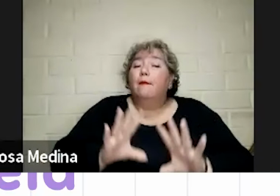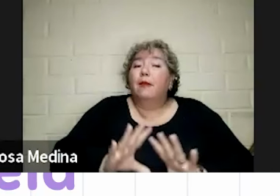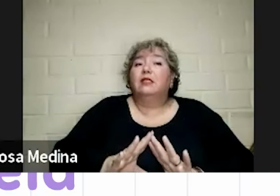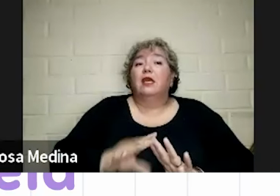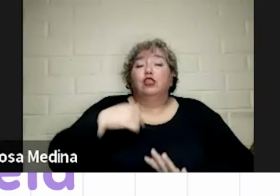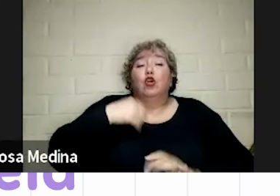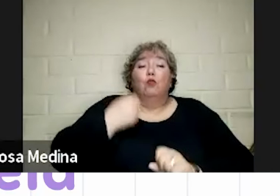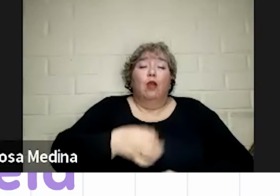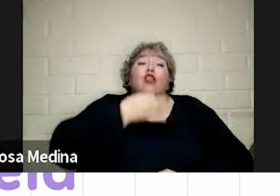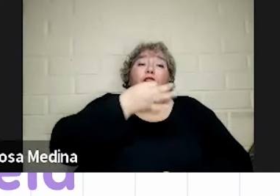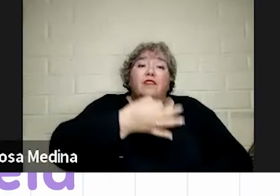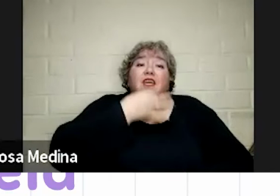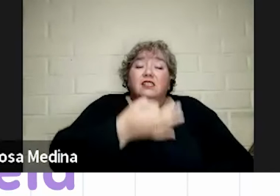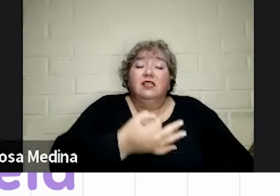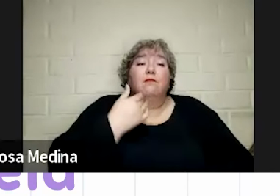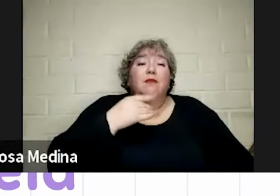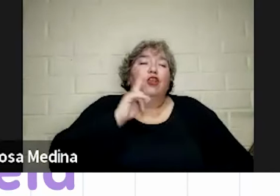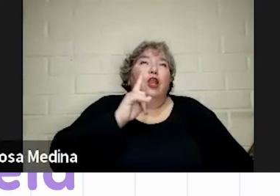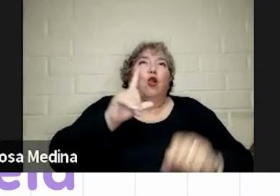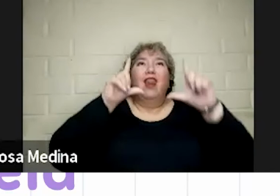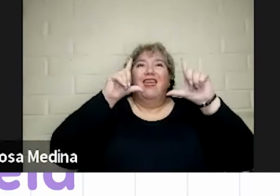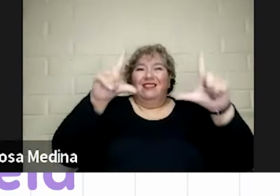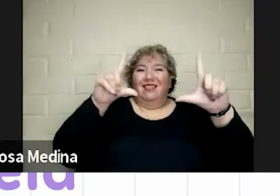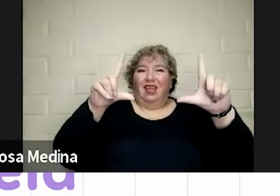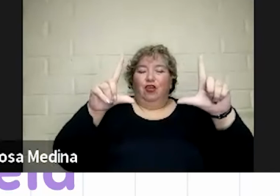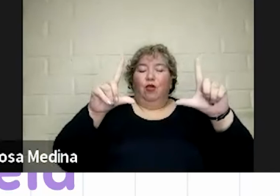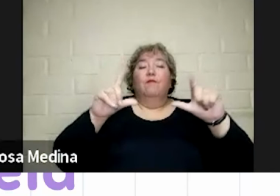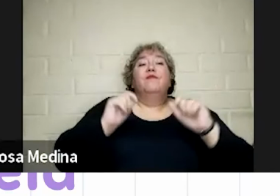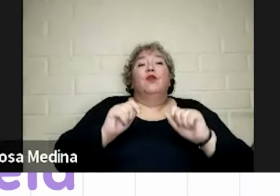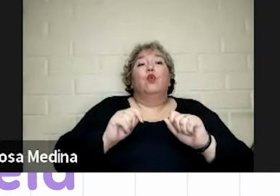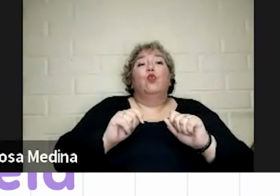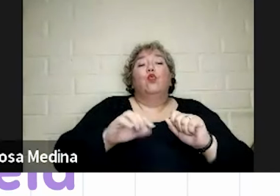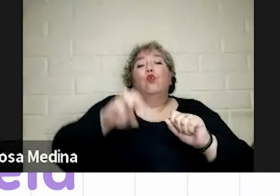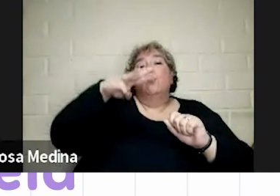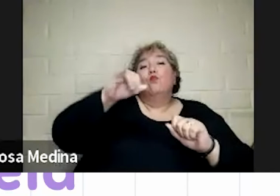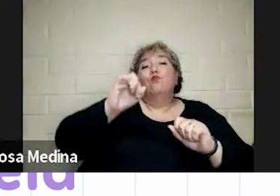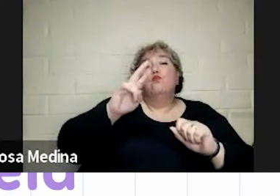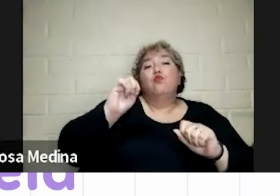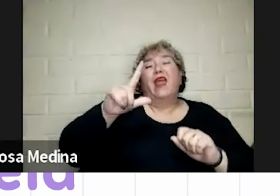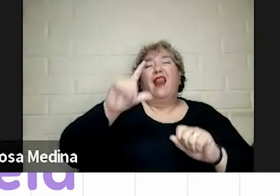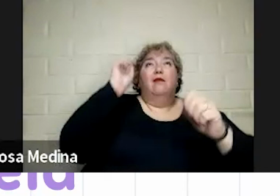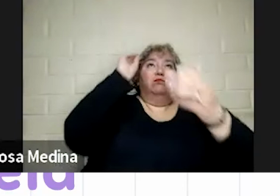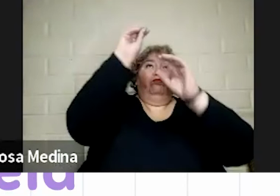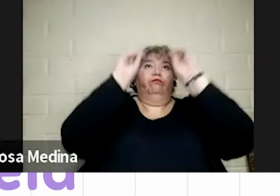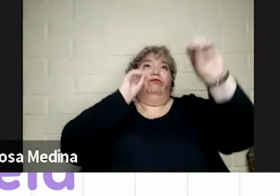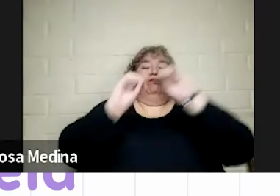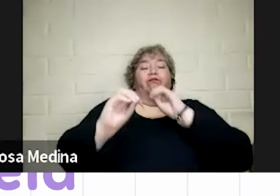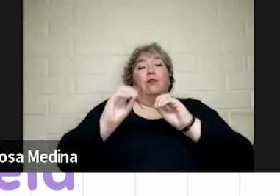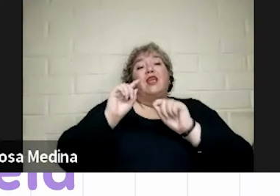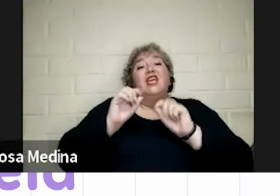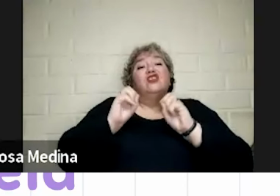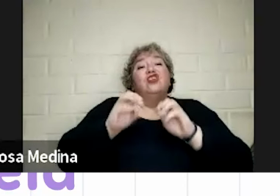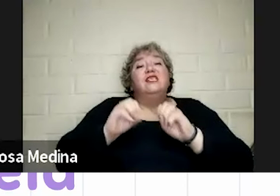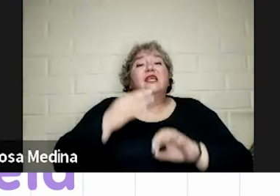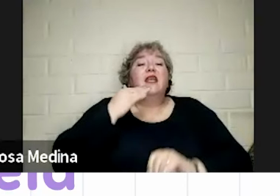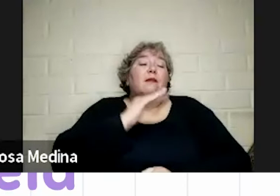pero también tengo un letrero, tengo un, no sé, un diario mural donde anoto las cosas, etc. Y bueno, y enseñarle a los estudiantes